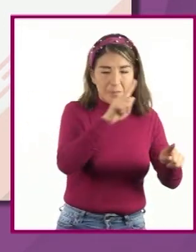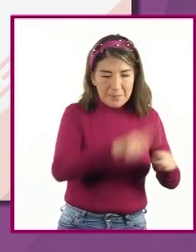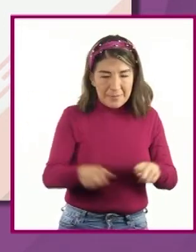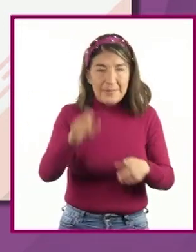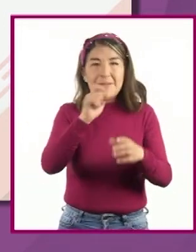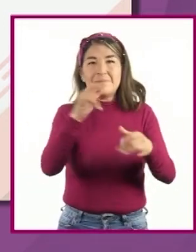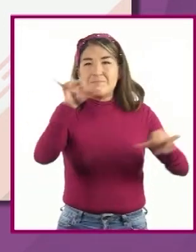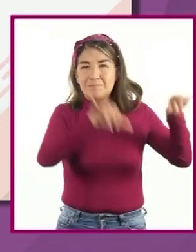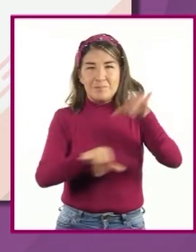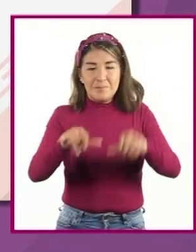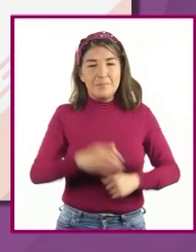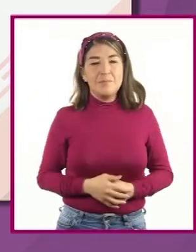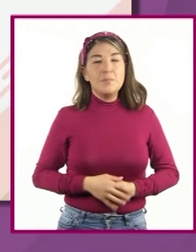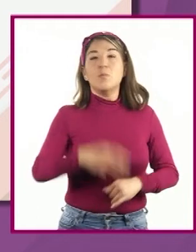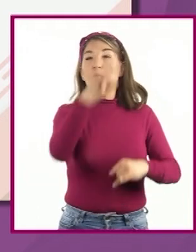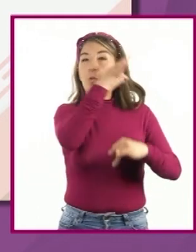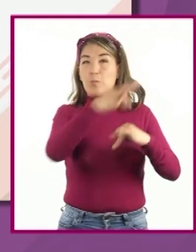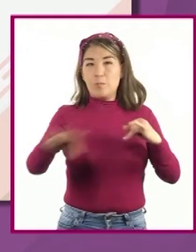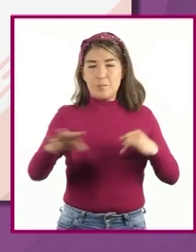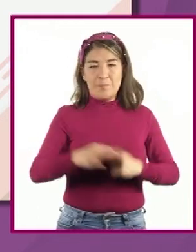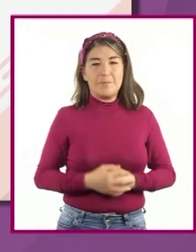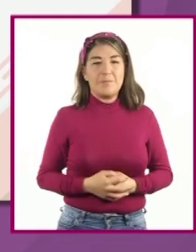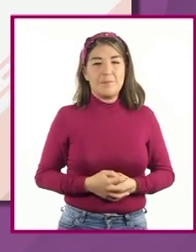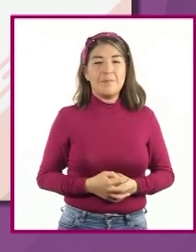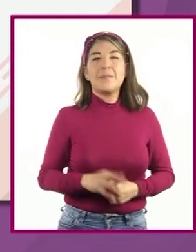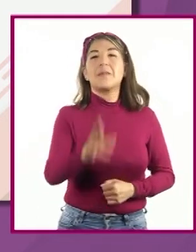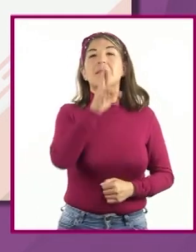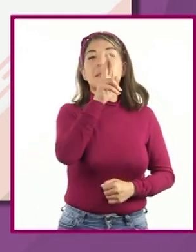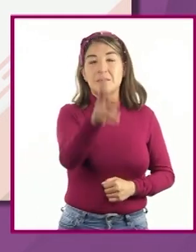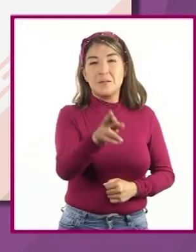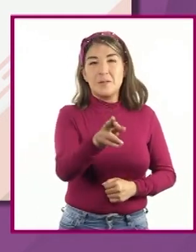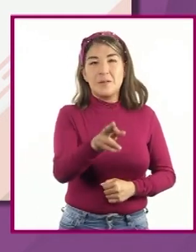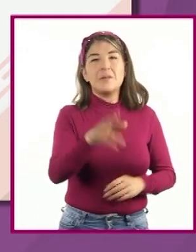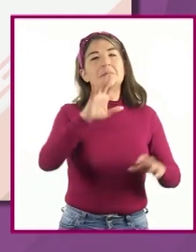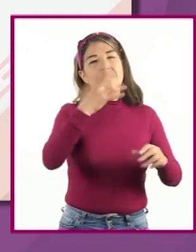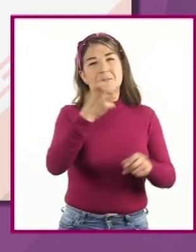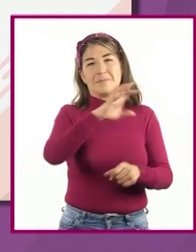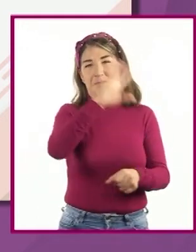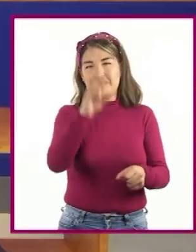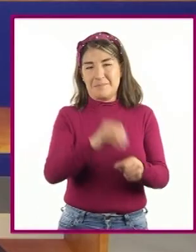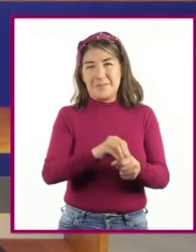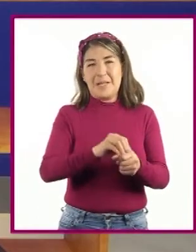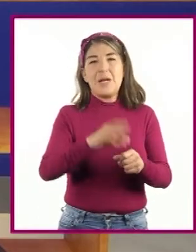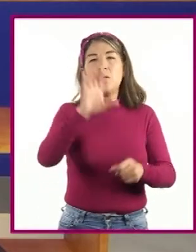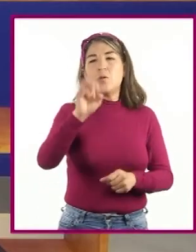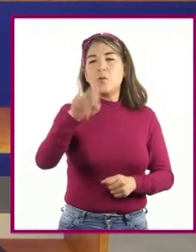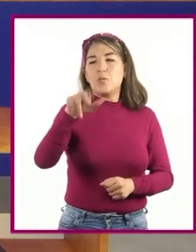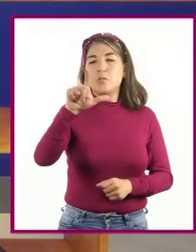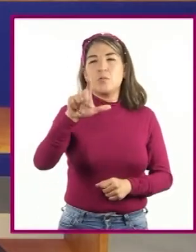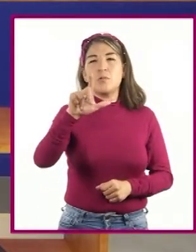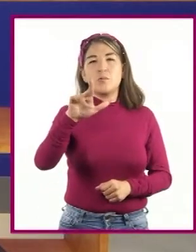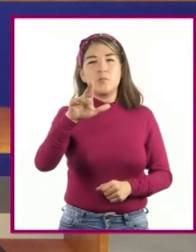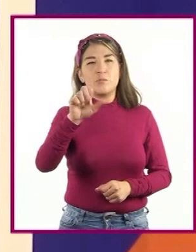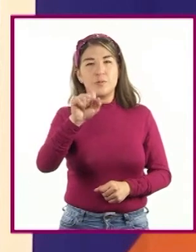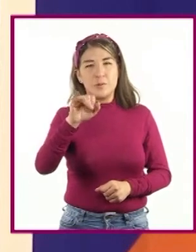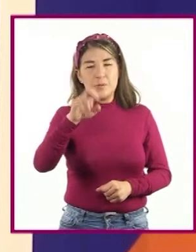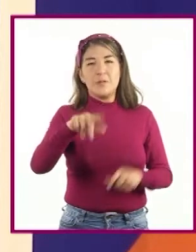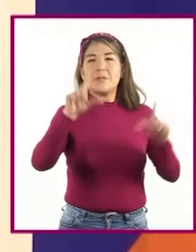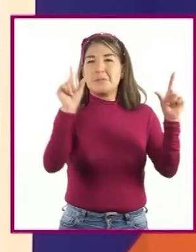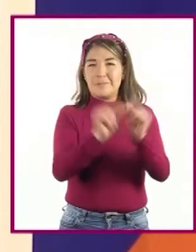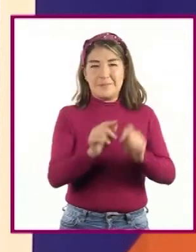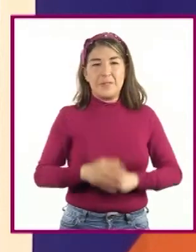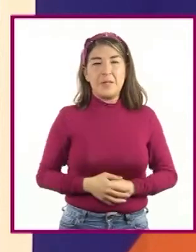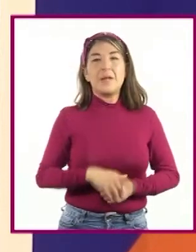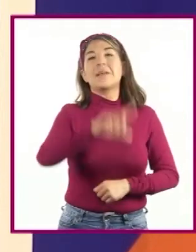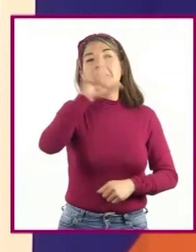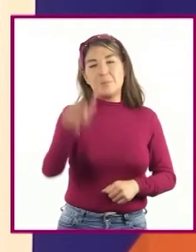Obviamente cerramos la sección con los resultados y conclusiones. Finalmente vienen las referencias, ¿es